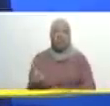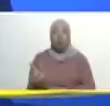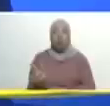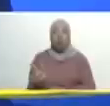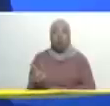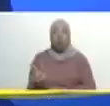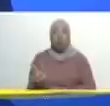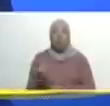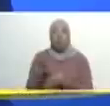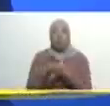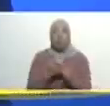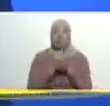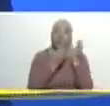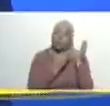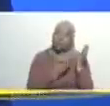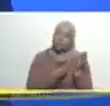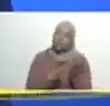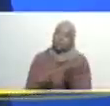acoge